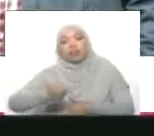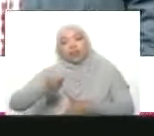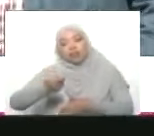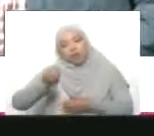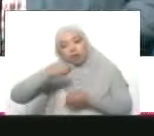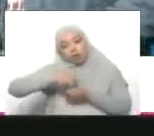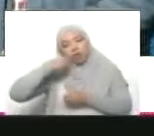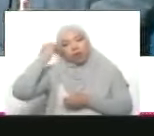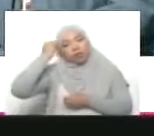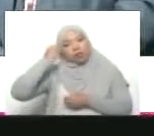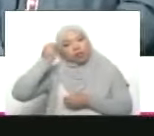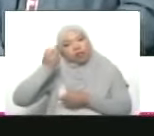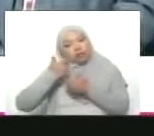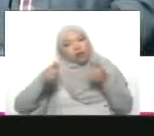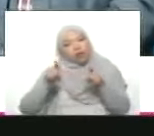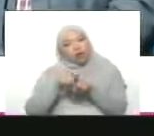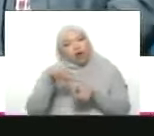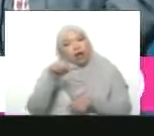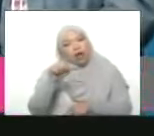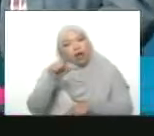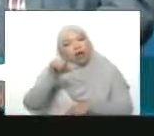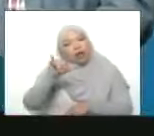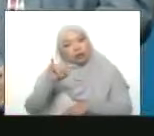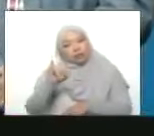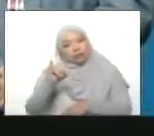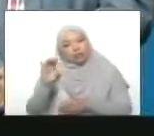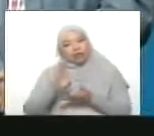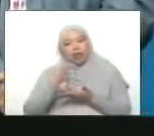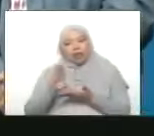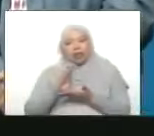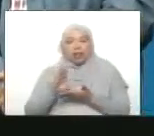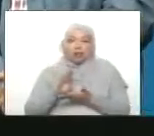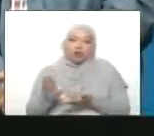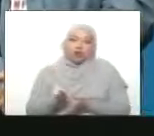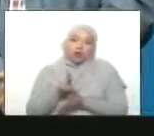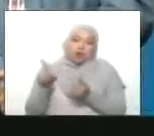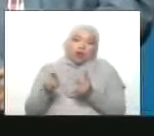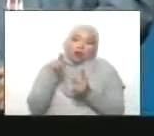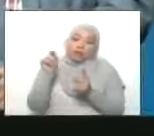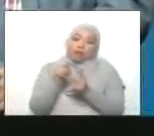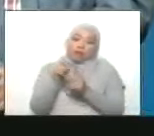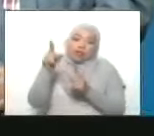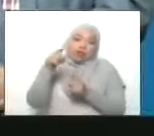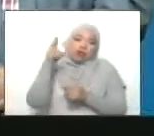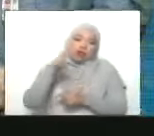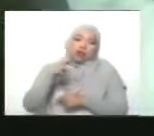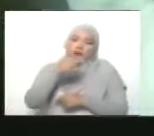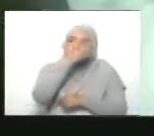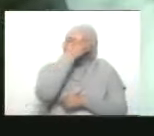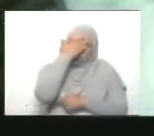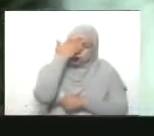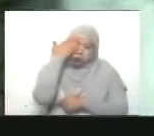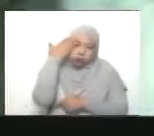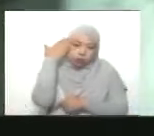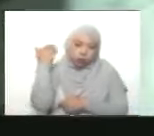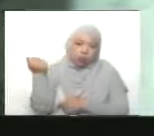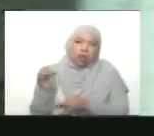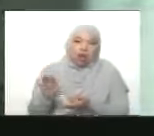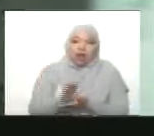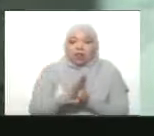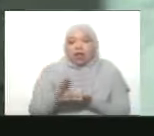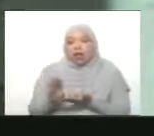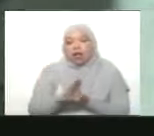en cada batalla que vamos librando. Así es, el espíritu de él es inmortal y está presente. La canción de Ali es eso, es una